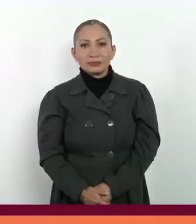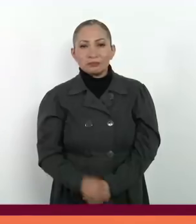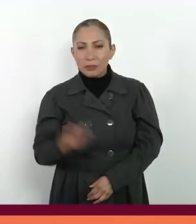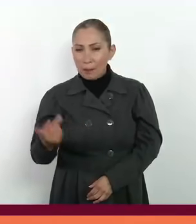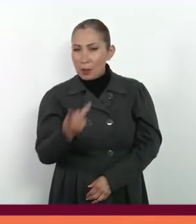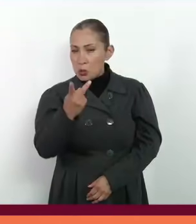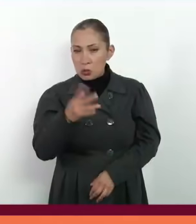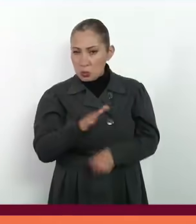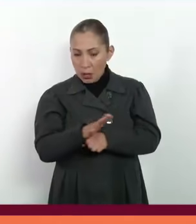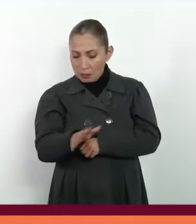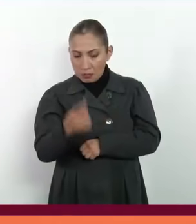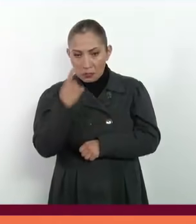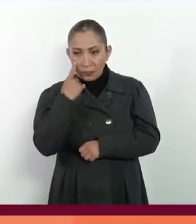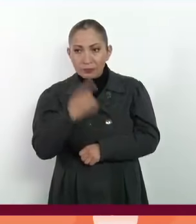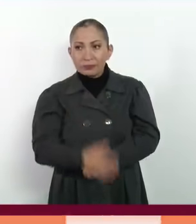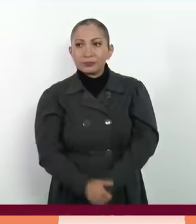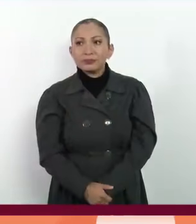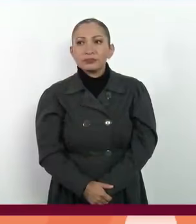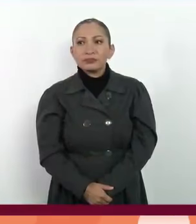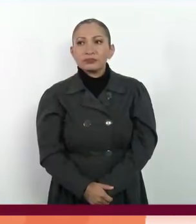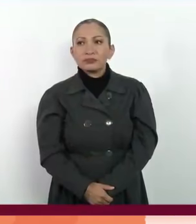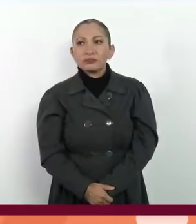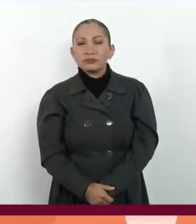Las preguntas son...